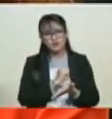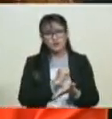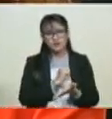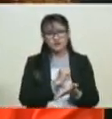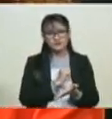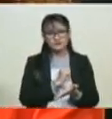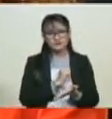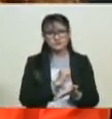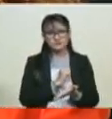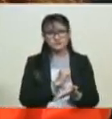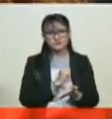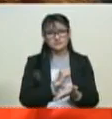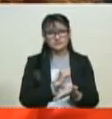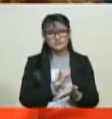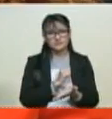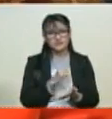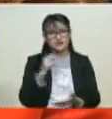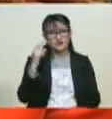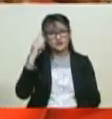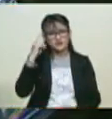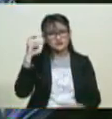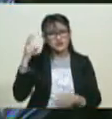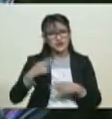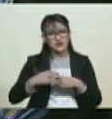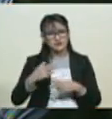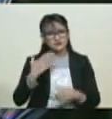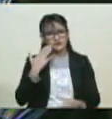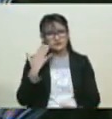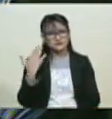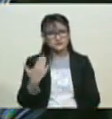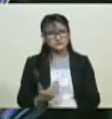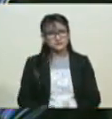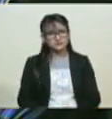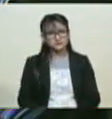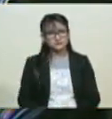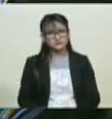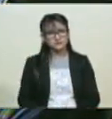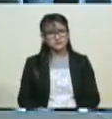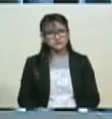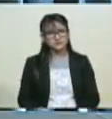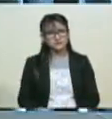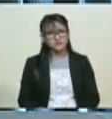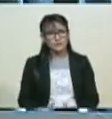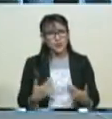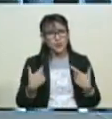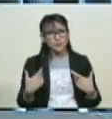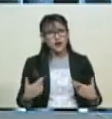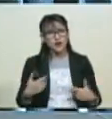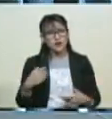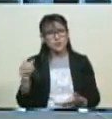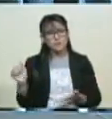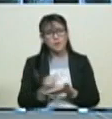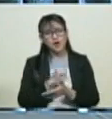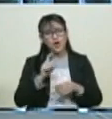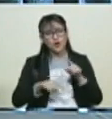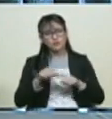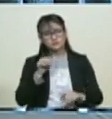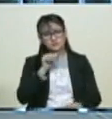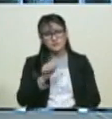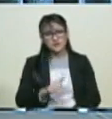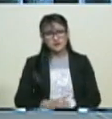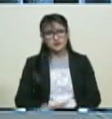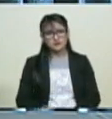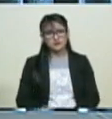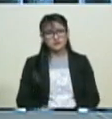psiquiatra jorge rodríguez querido compañero ministro dicen que el ser humano tiende a borrar lo malo verdad